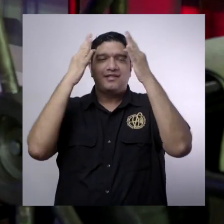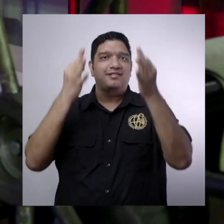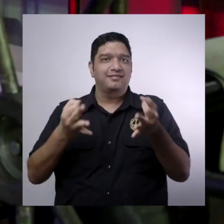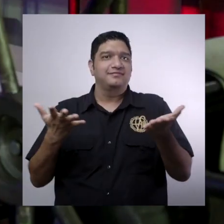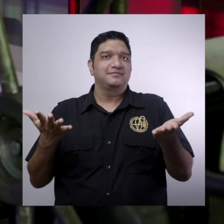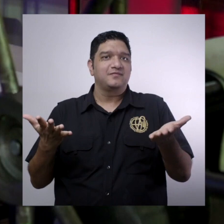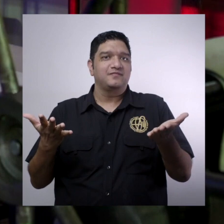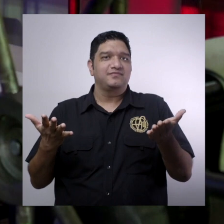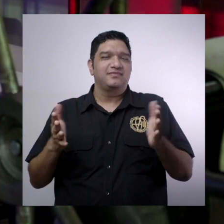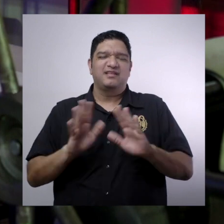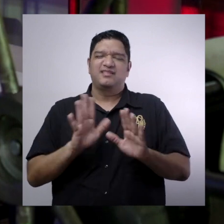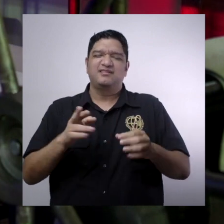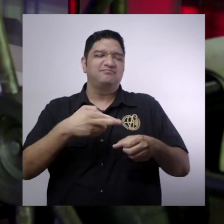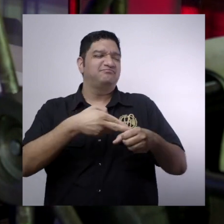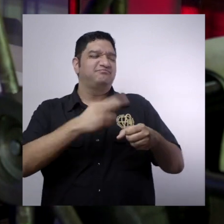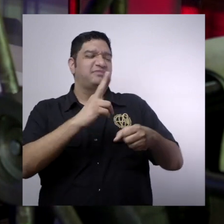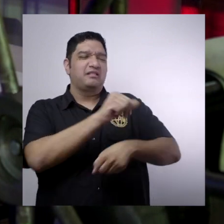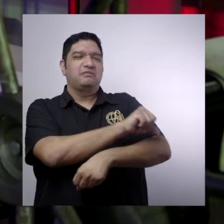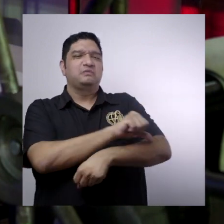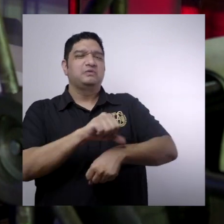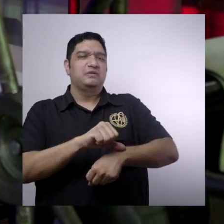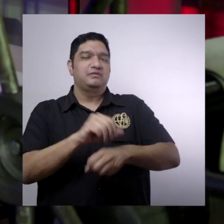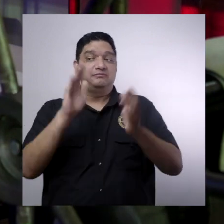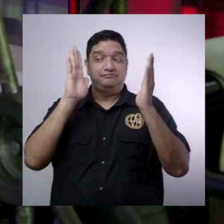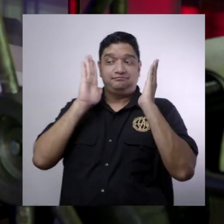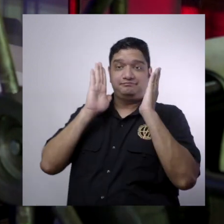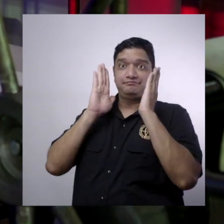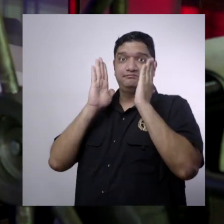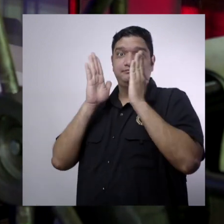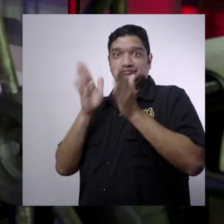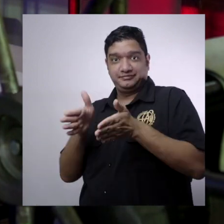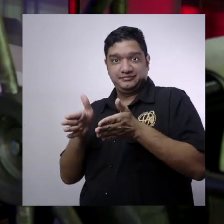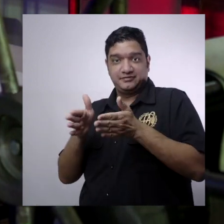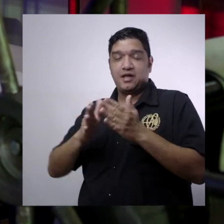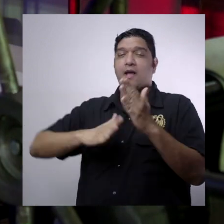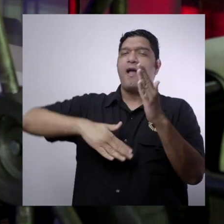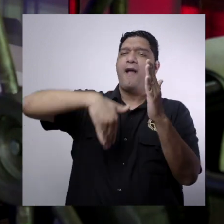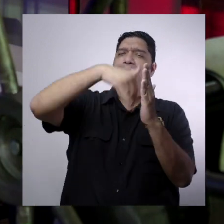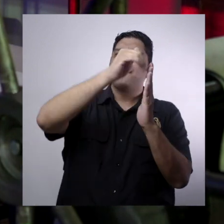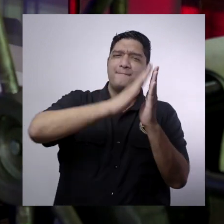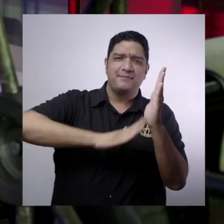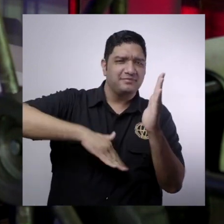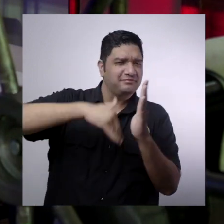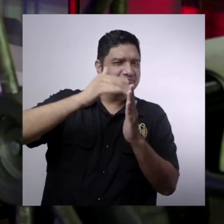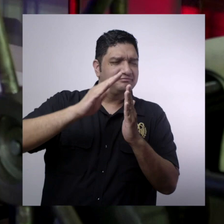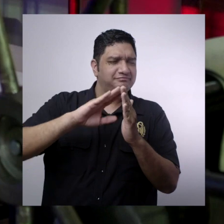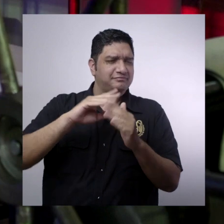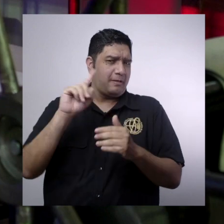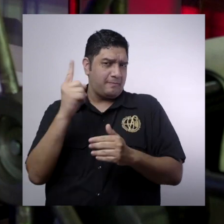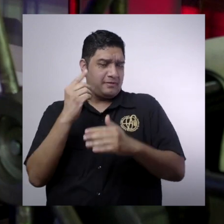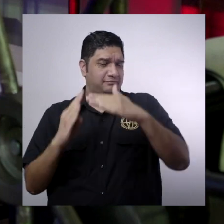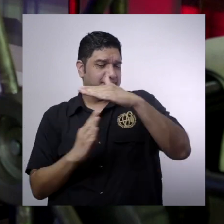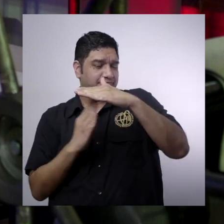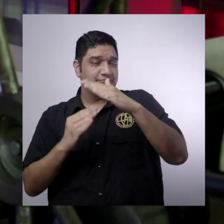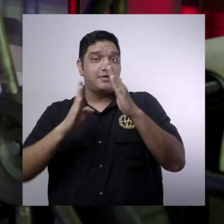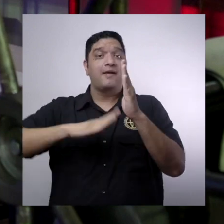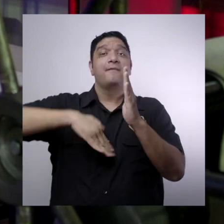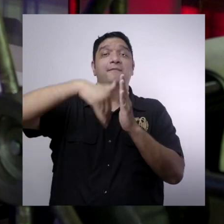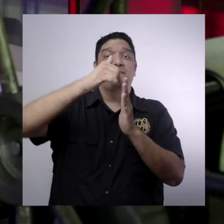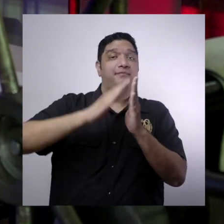la arquitectura y me empecé a dedicar a la pintura, básicamente, de una